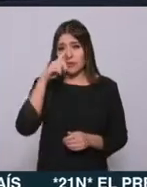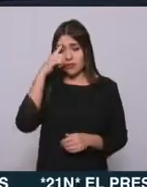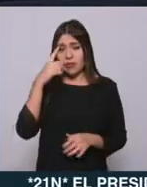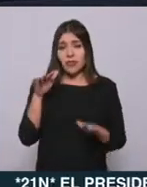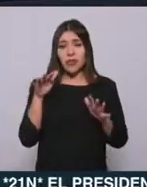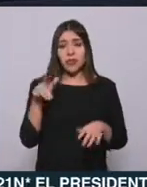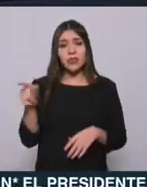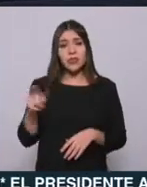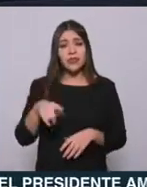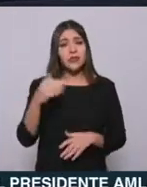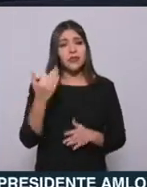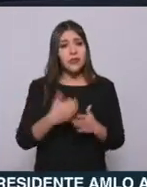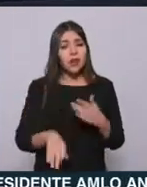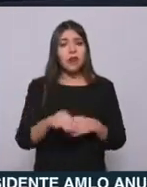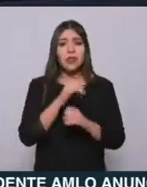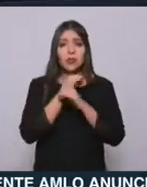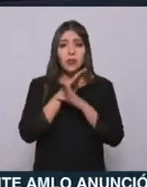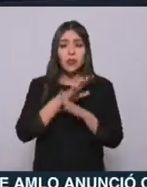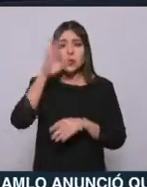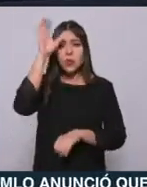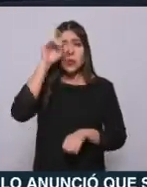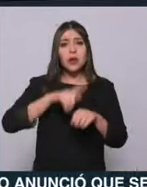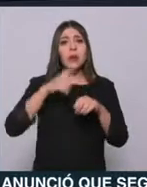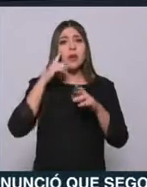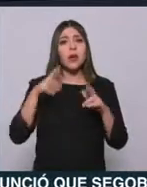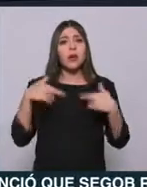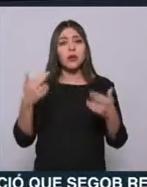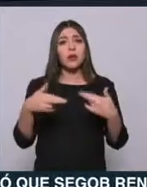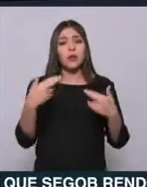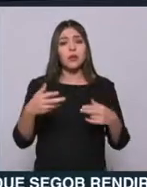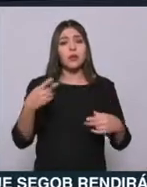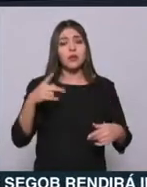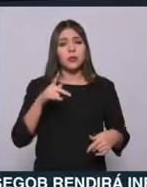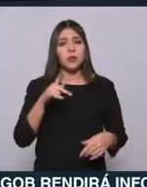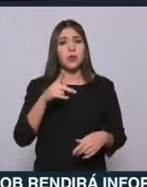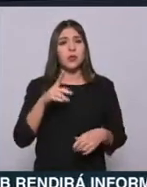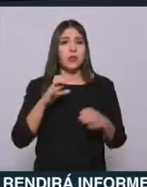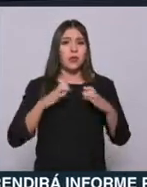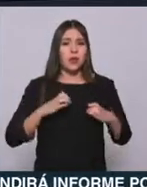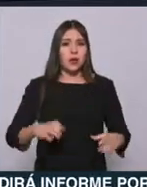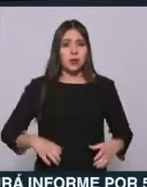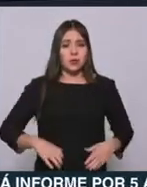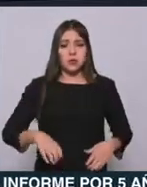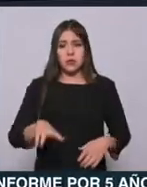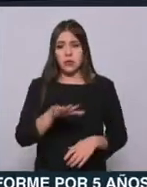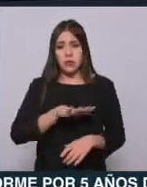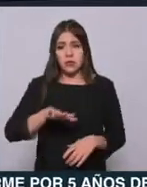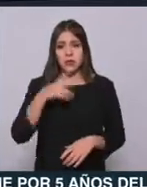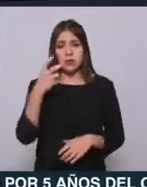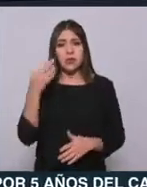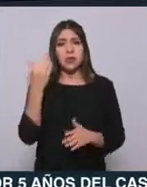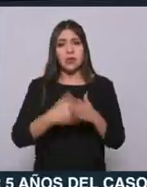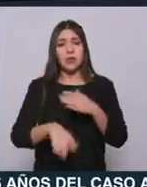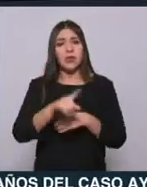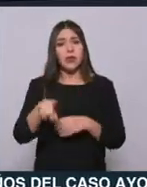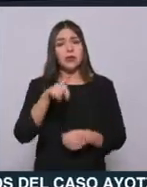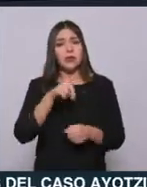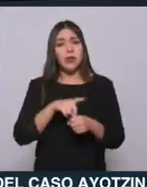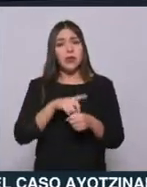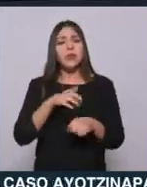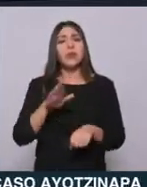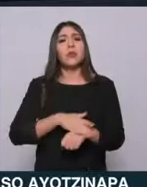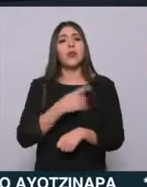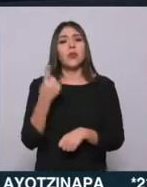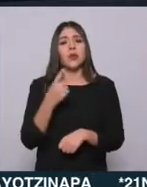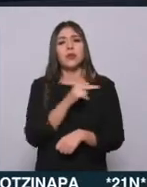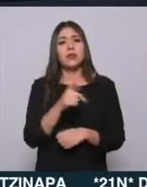falta de cultura y de información en materia de donación de órganos. Y precisamente para conversar sobre la carencia de donantes y sobre el por qué,